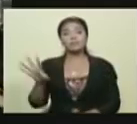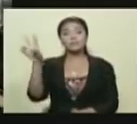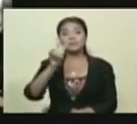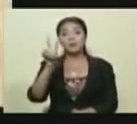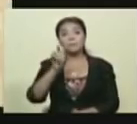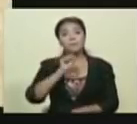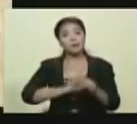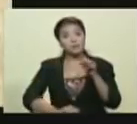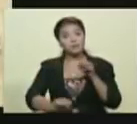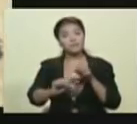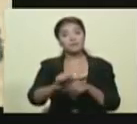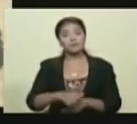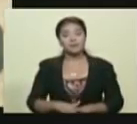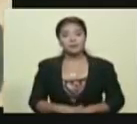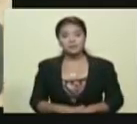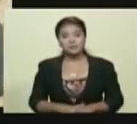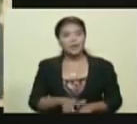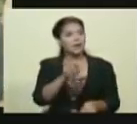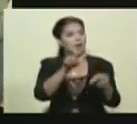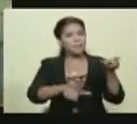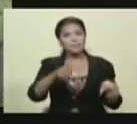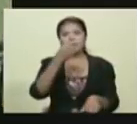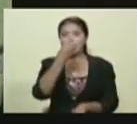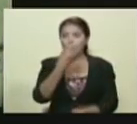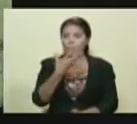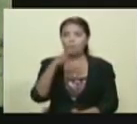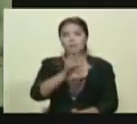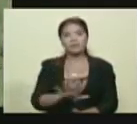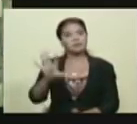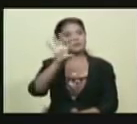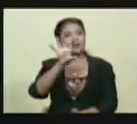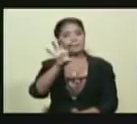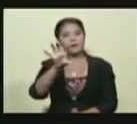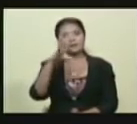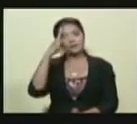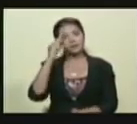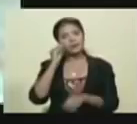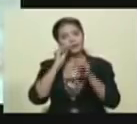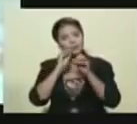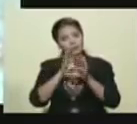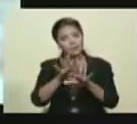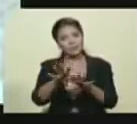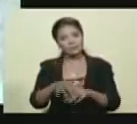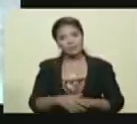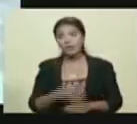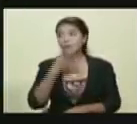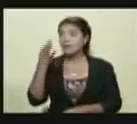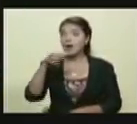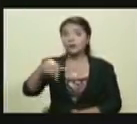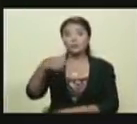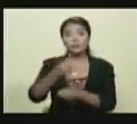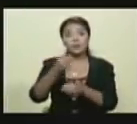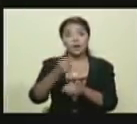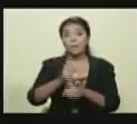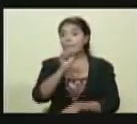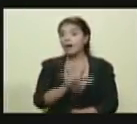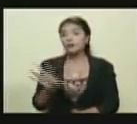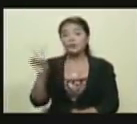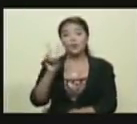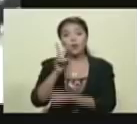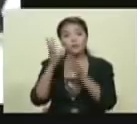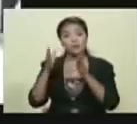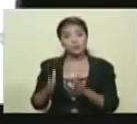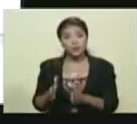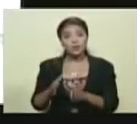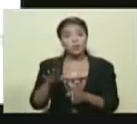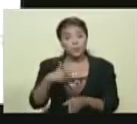a la gente, a la gente buena de esta patria. Esto dos. Dios te bendiga. De verdad es un trabajo para los venezolanos y venezolanas,